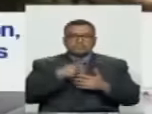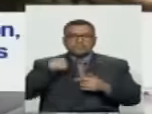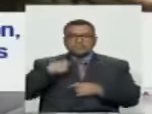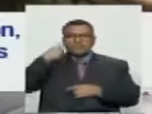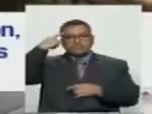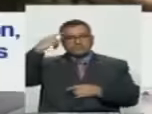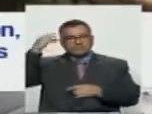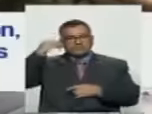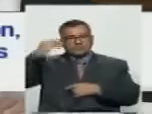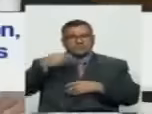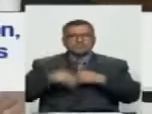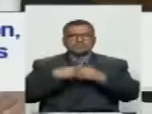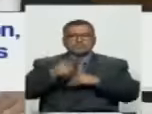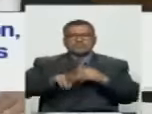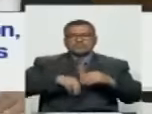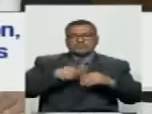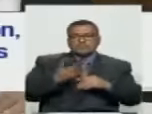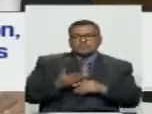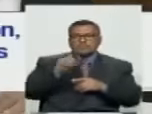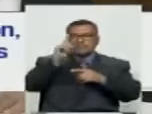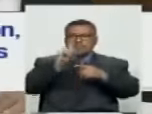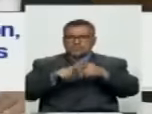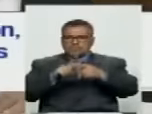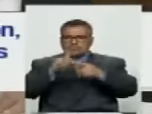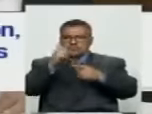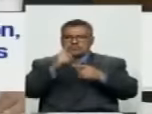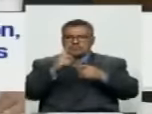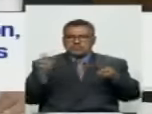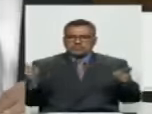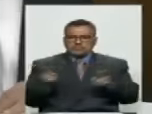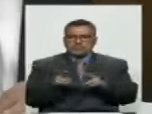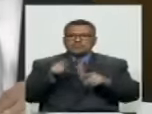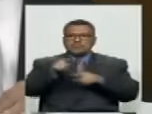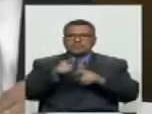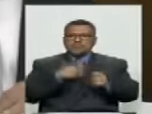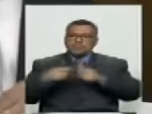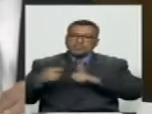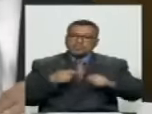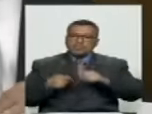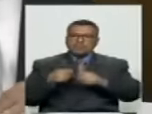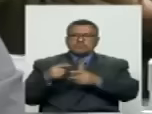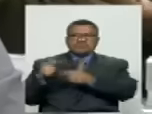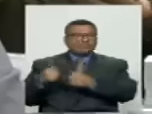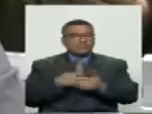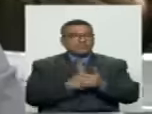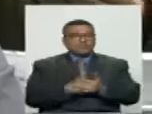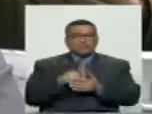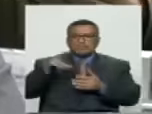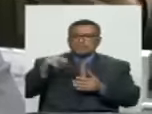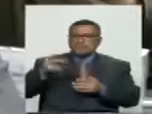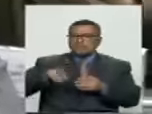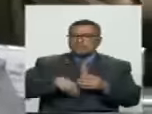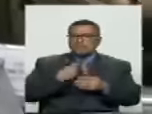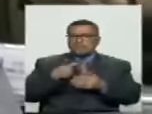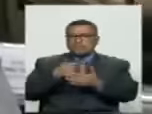En consecuencia, podrá: 1. Suprimir aquellos trámites administrativos innecesarios para el registro y